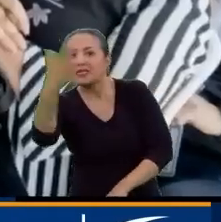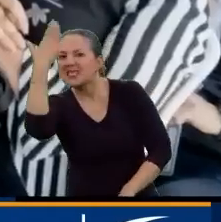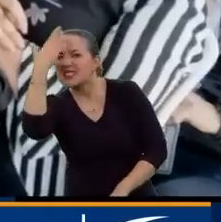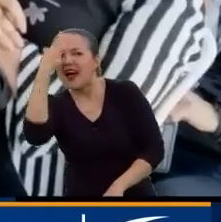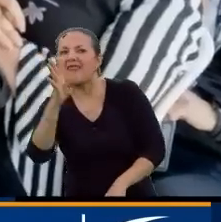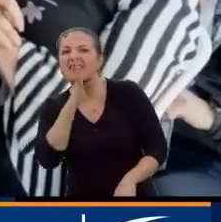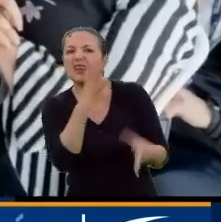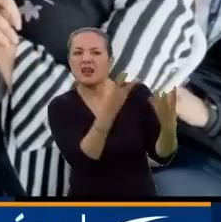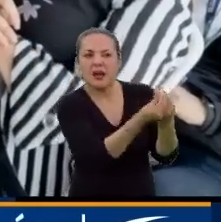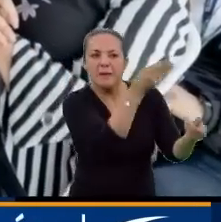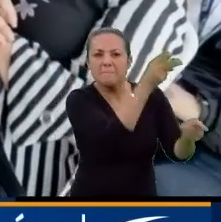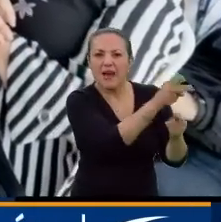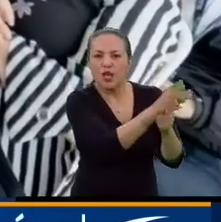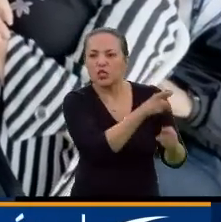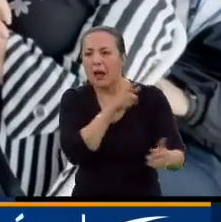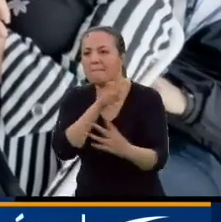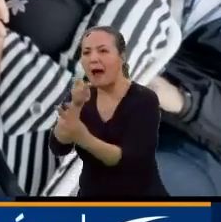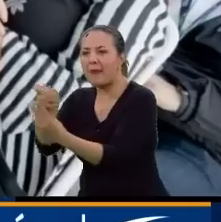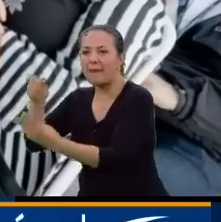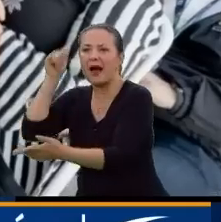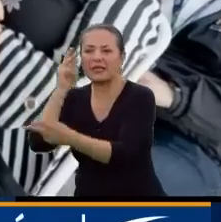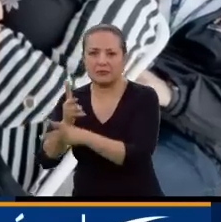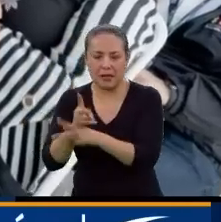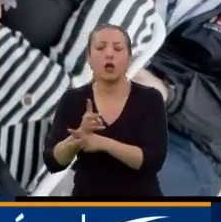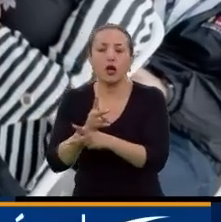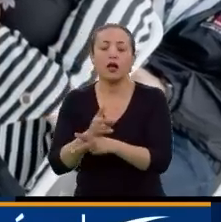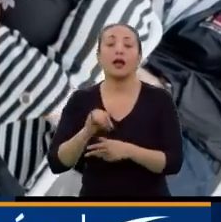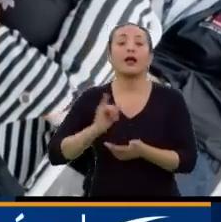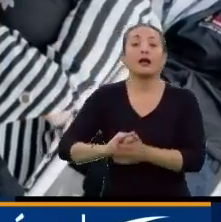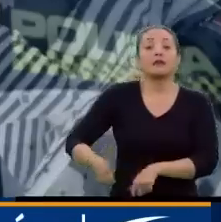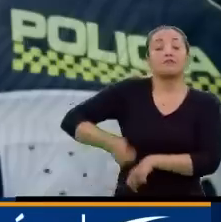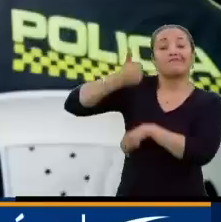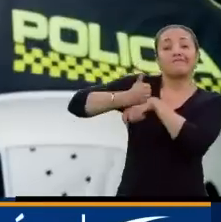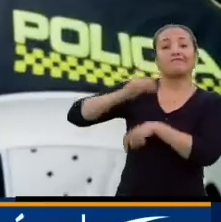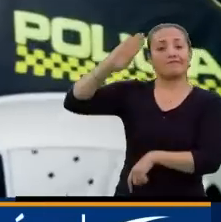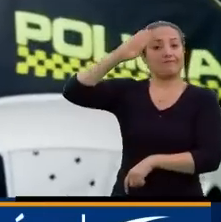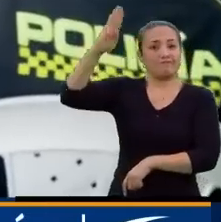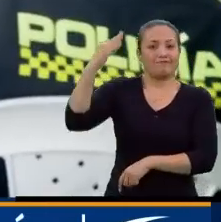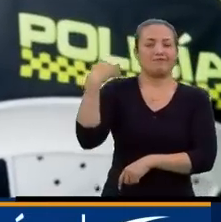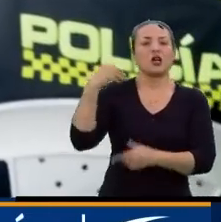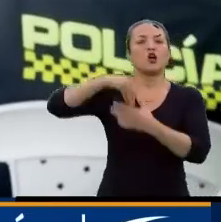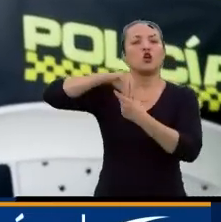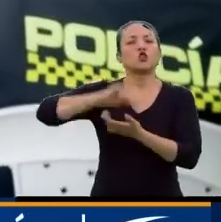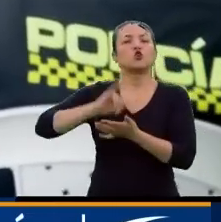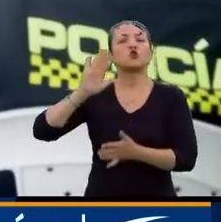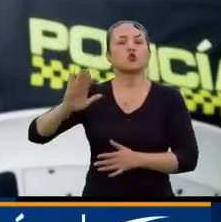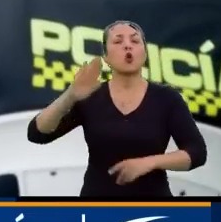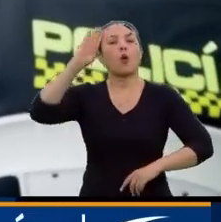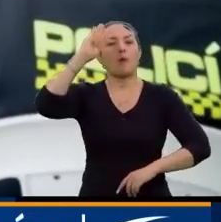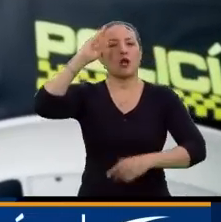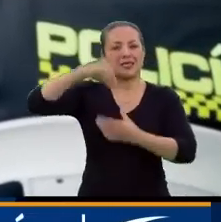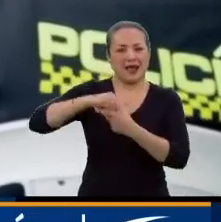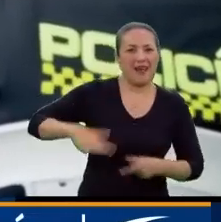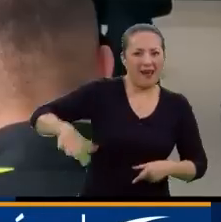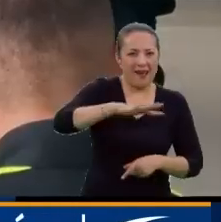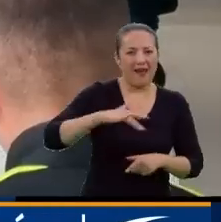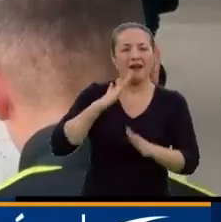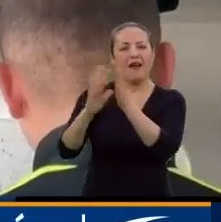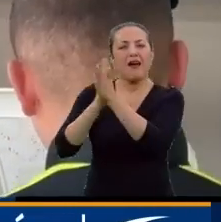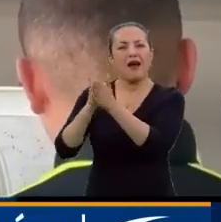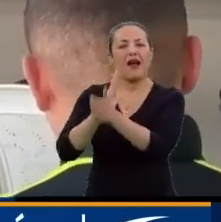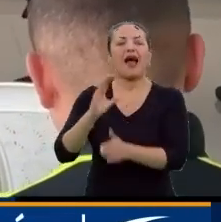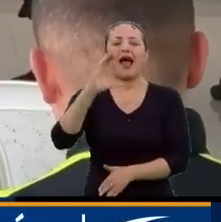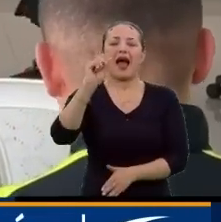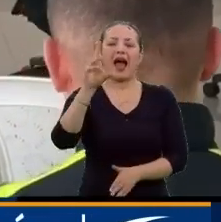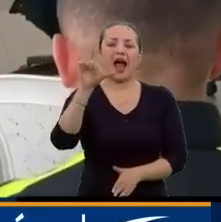para dar con el paradero de esta banda delincuencial. El general Carlos Triana, comandante de la Policía Metropolitana de Bogotá, nos informaba incluso que esto